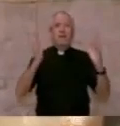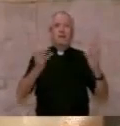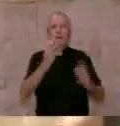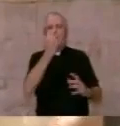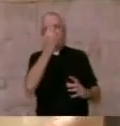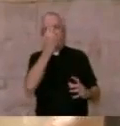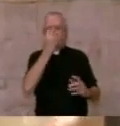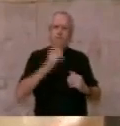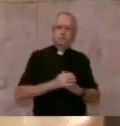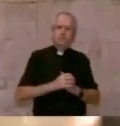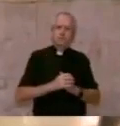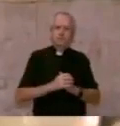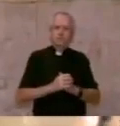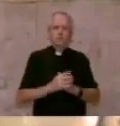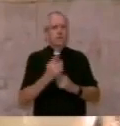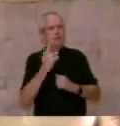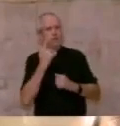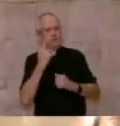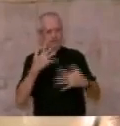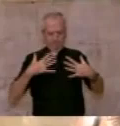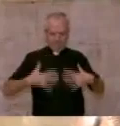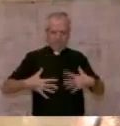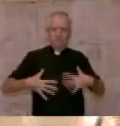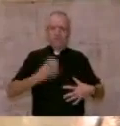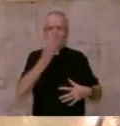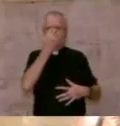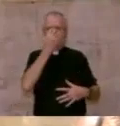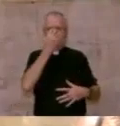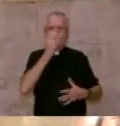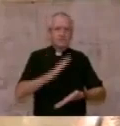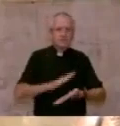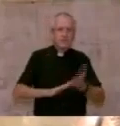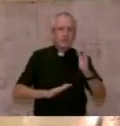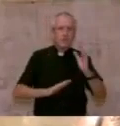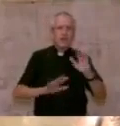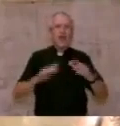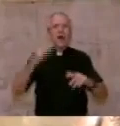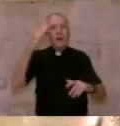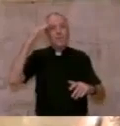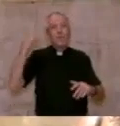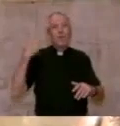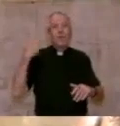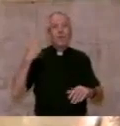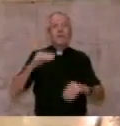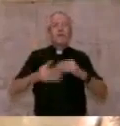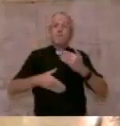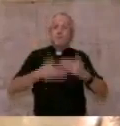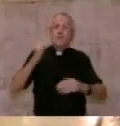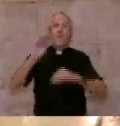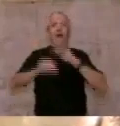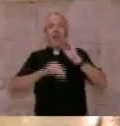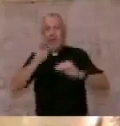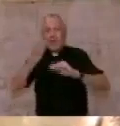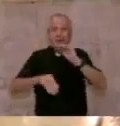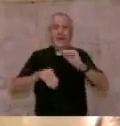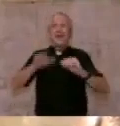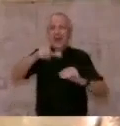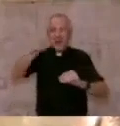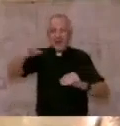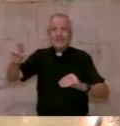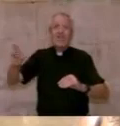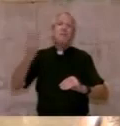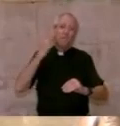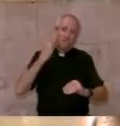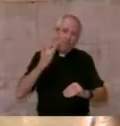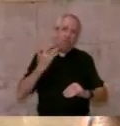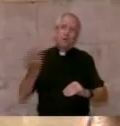El payaso, ojo al dato, vestido de payaso, se fue hacia el pueblo y empezó a llamar a la gente que por